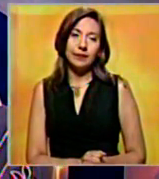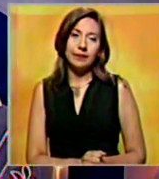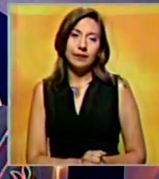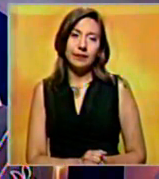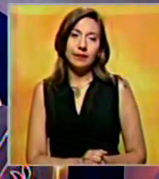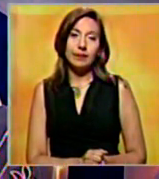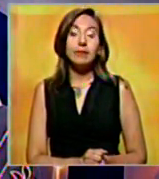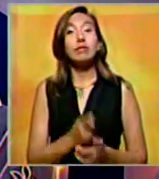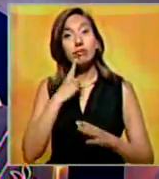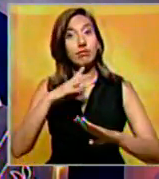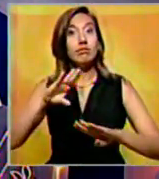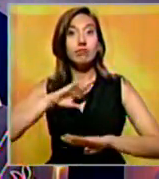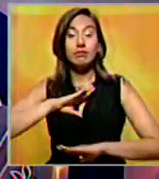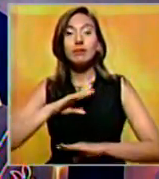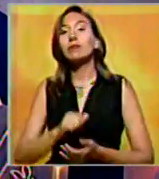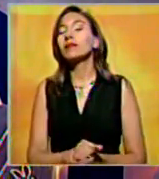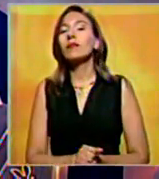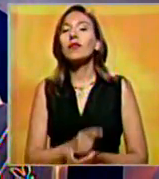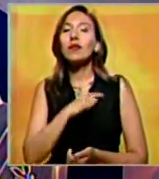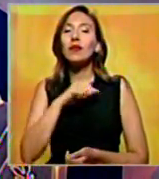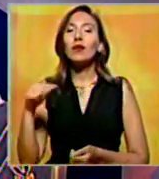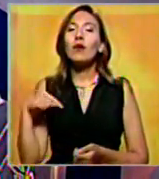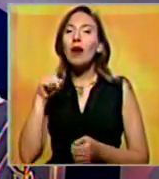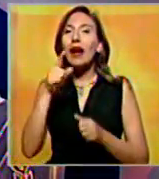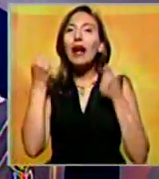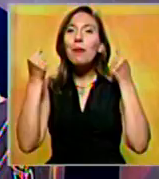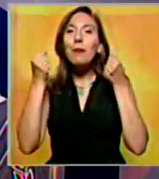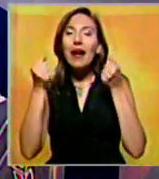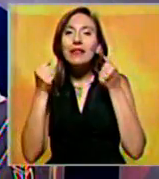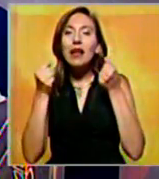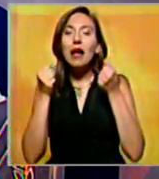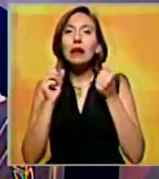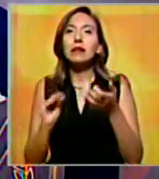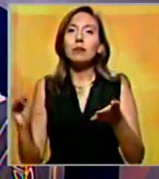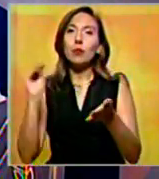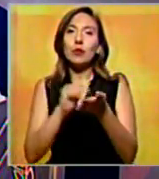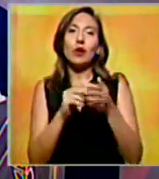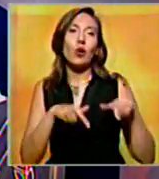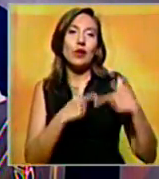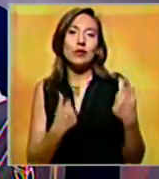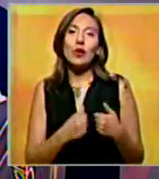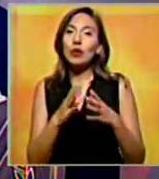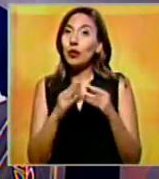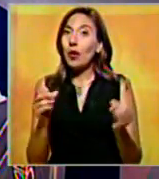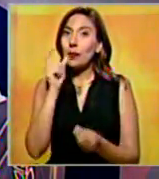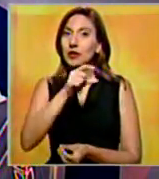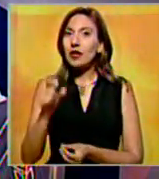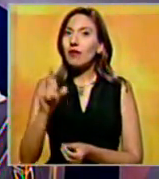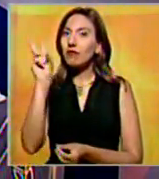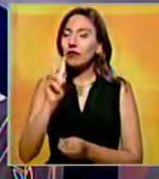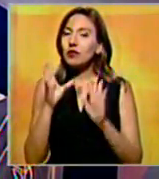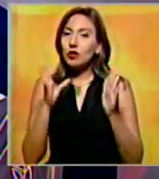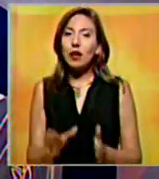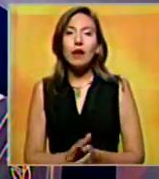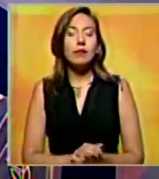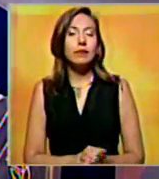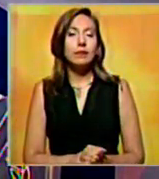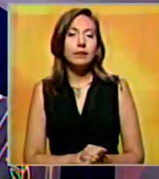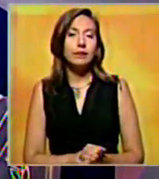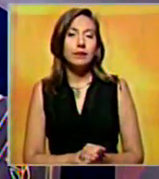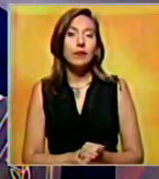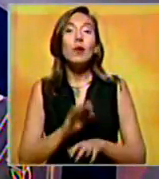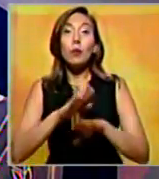¡Qué satisfacción! Definitivamente, Somos lo que queremos, una campaña que se ha posicionado y está en el corazón de todos los venezolanos. Y más bueno, allá de nuestras fronteras,